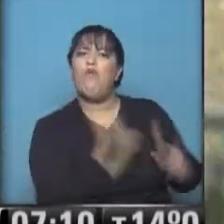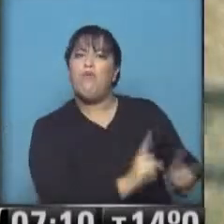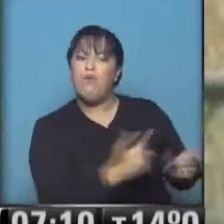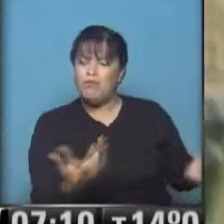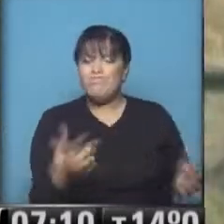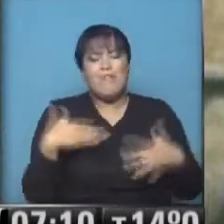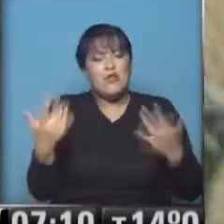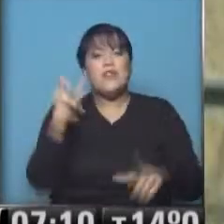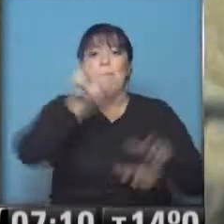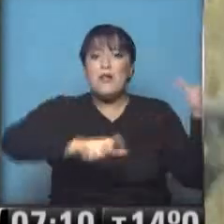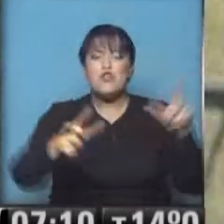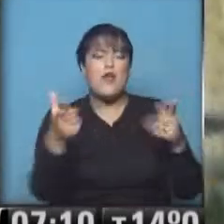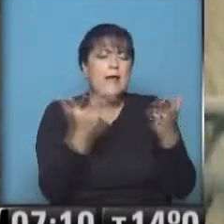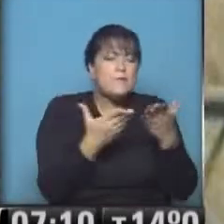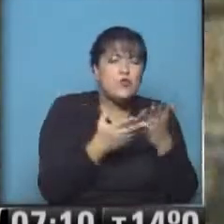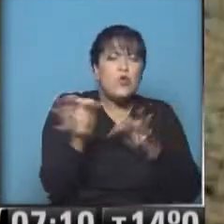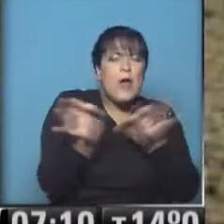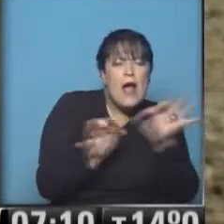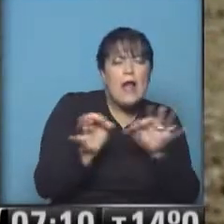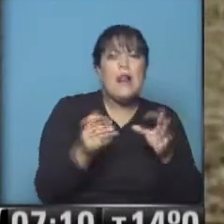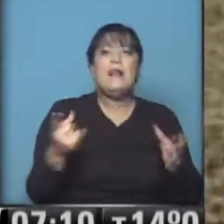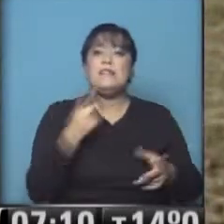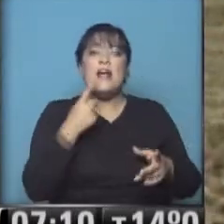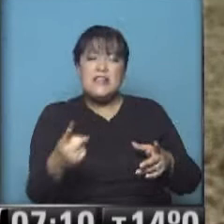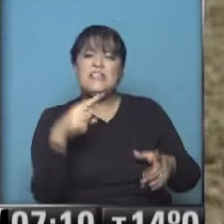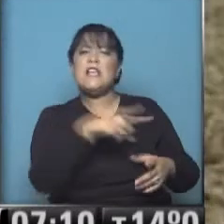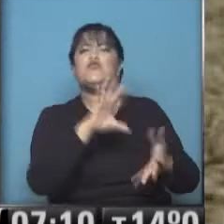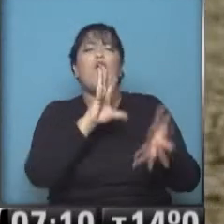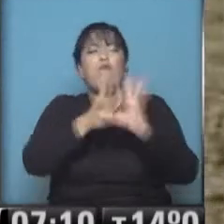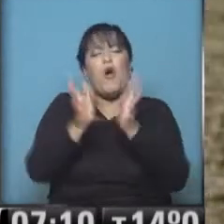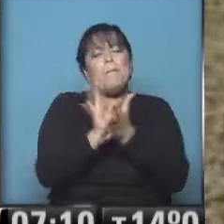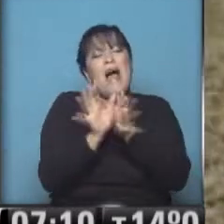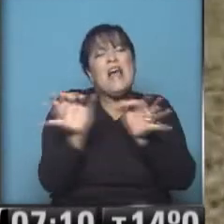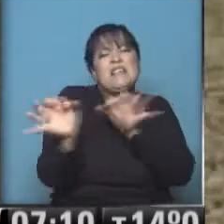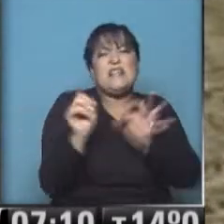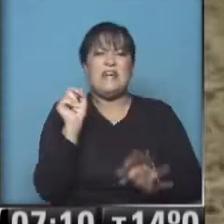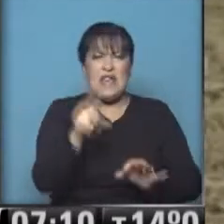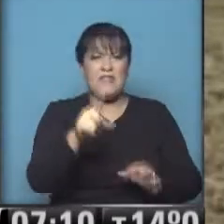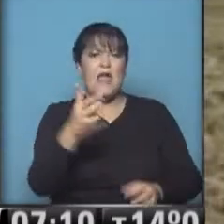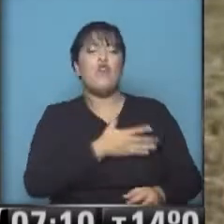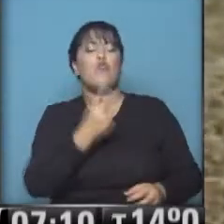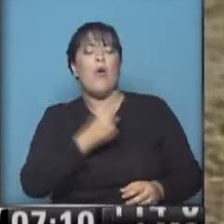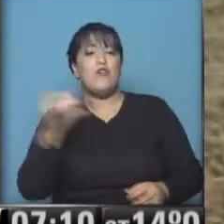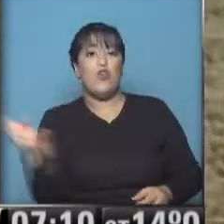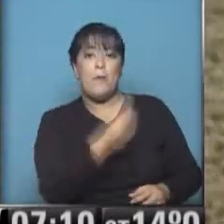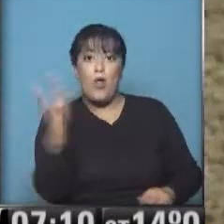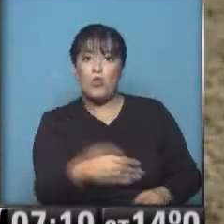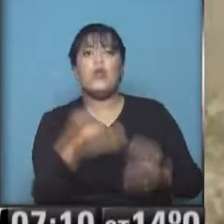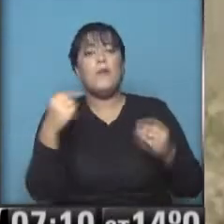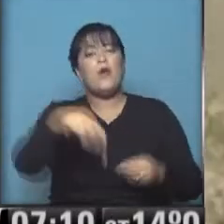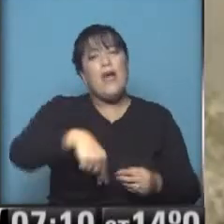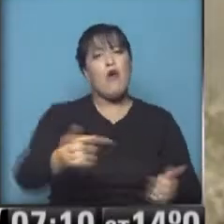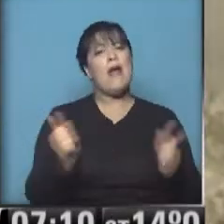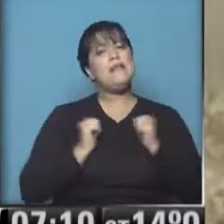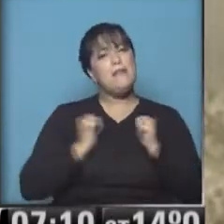analistas, los funcionarios nacionales advirtieron que la conducta responde a una estrategia especulativa, dado que estarían esperando una nueva